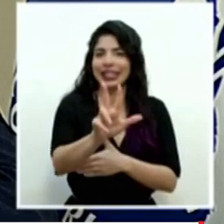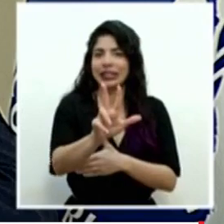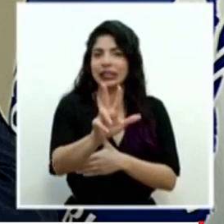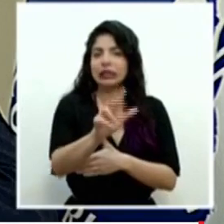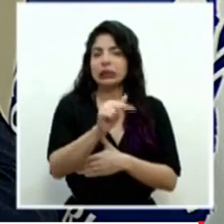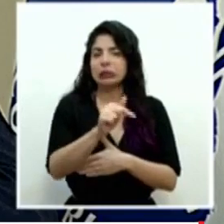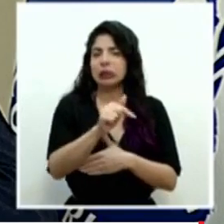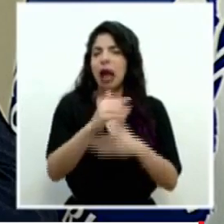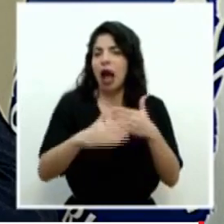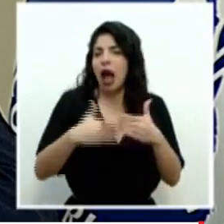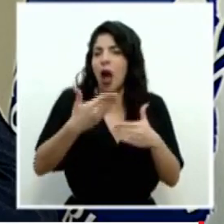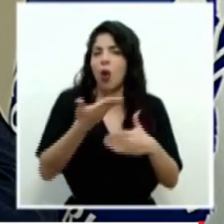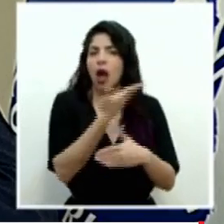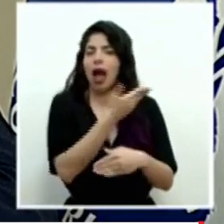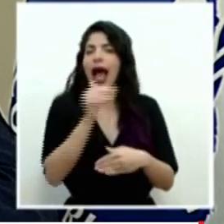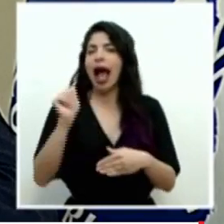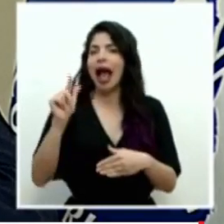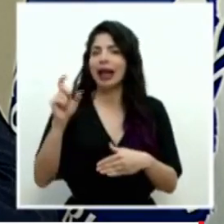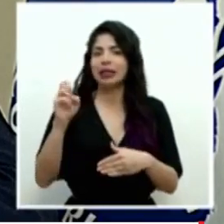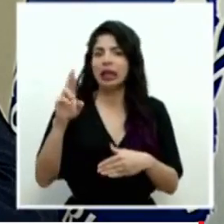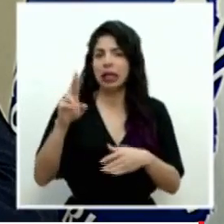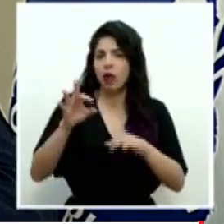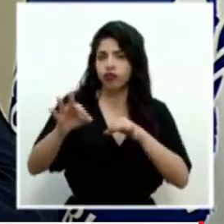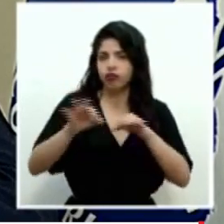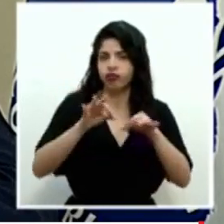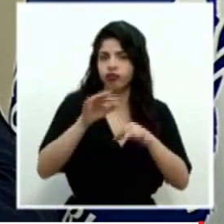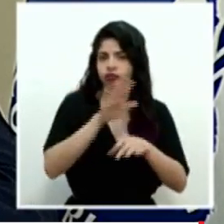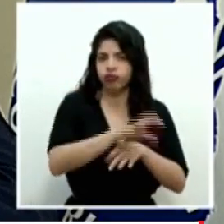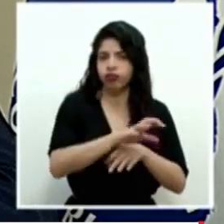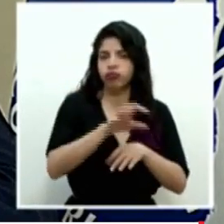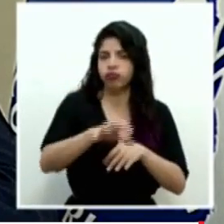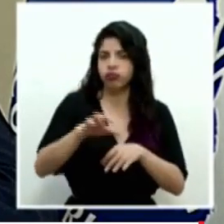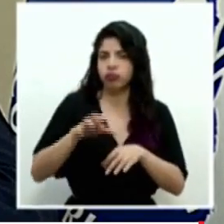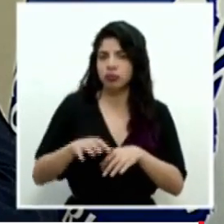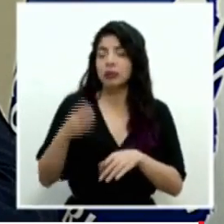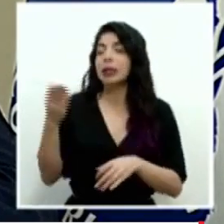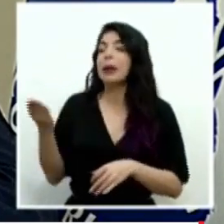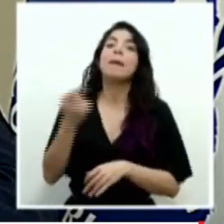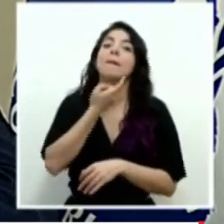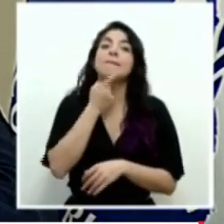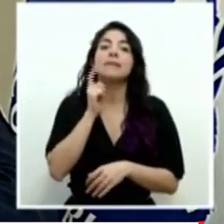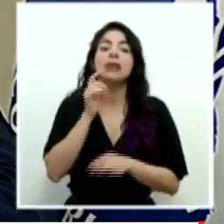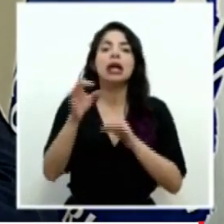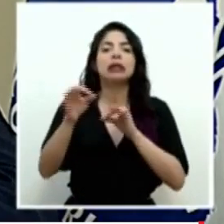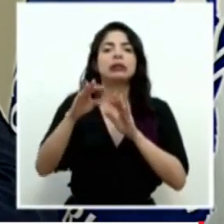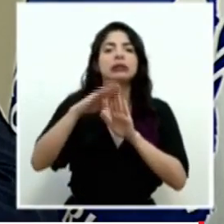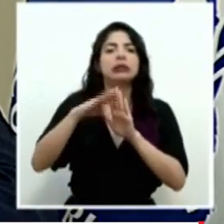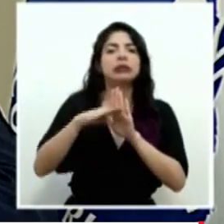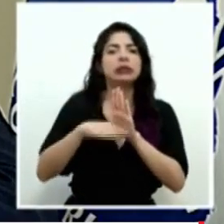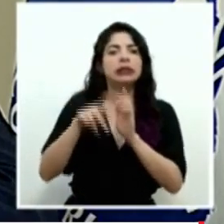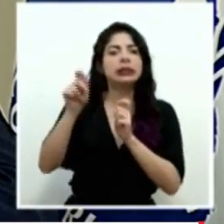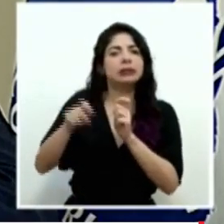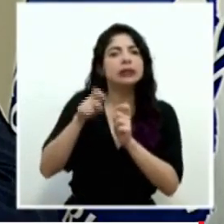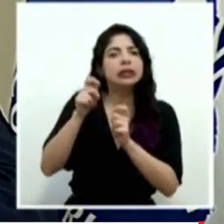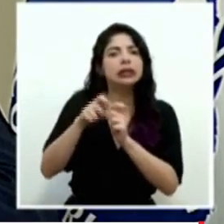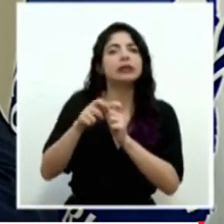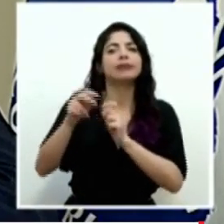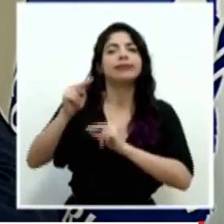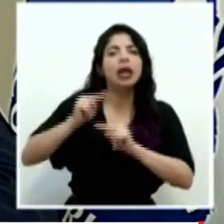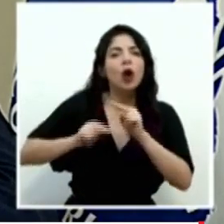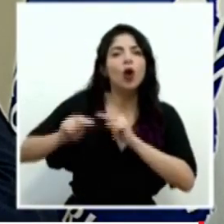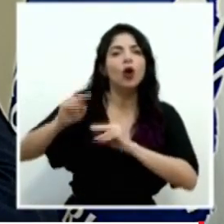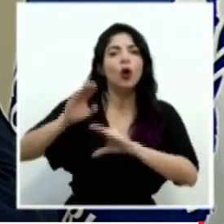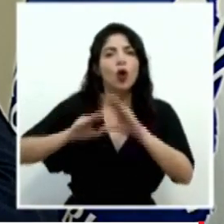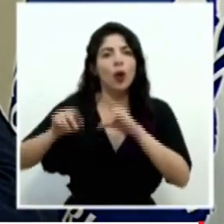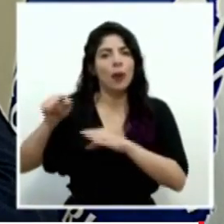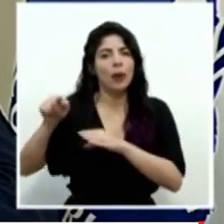don Alexander va a explicar las alertas y doña Pilar va a explicar las medidas específicas de los